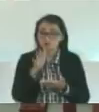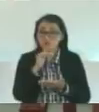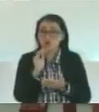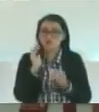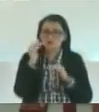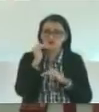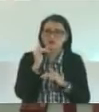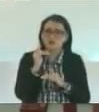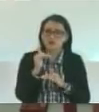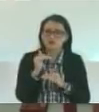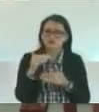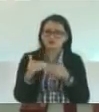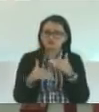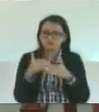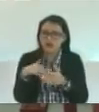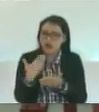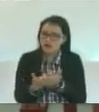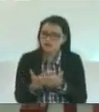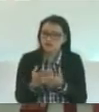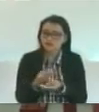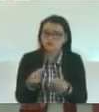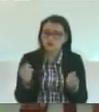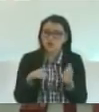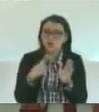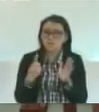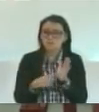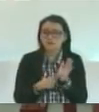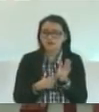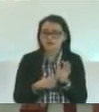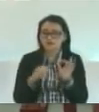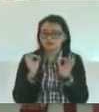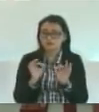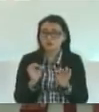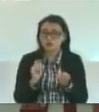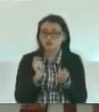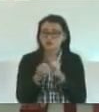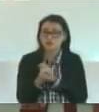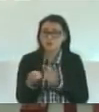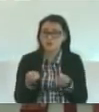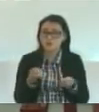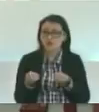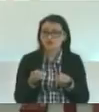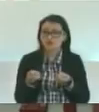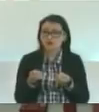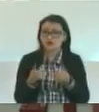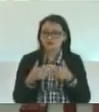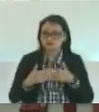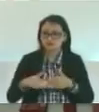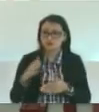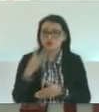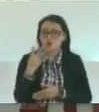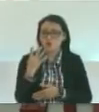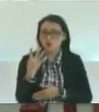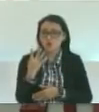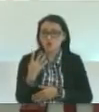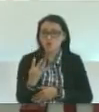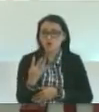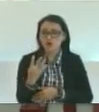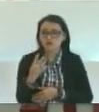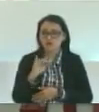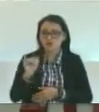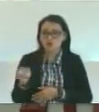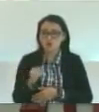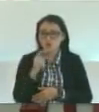atendemos y lo vamos llevando hasta que lo resolvamos. Yo tuve que decretar una reconversión monetaria que arranca el 4 de